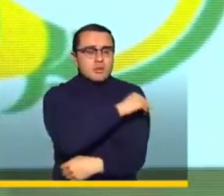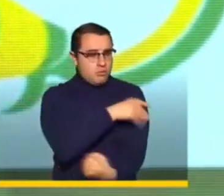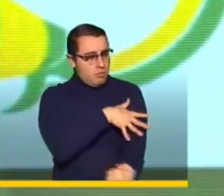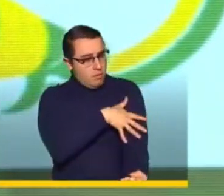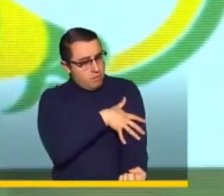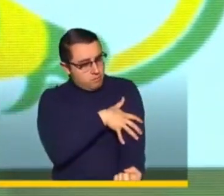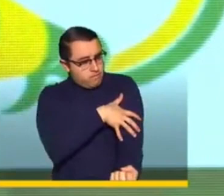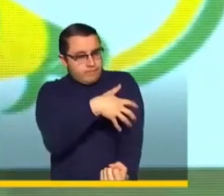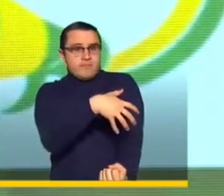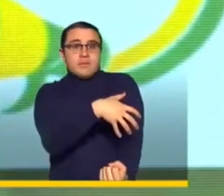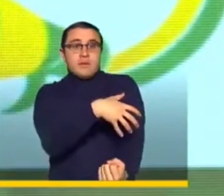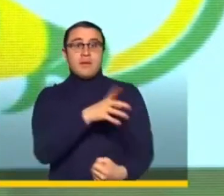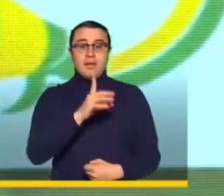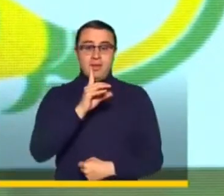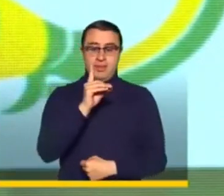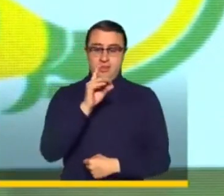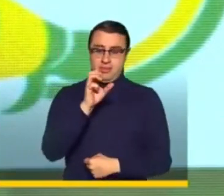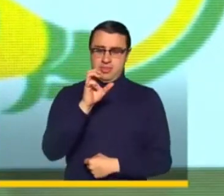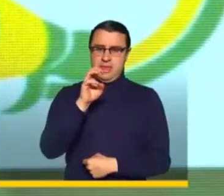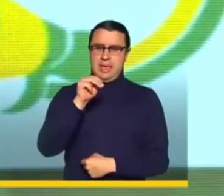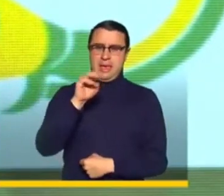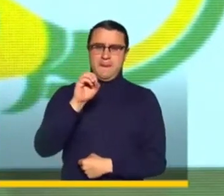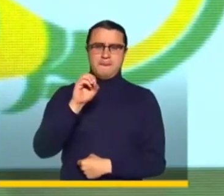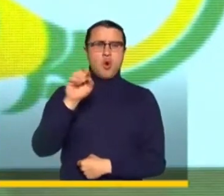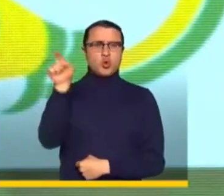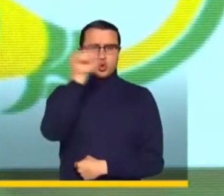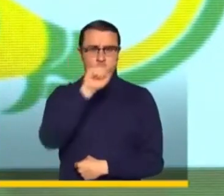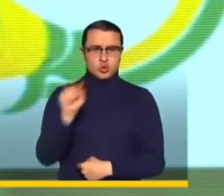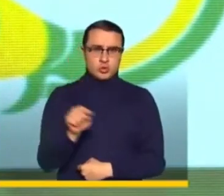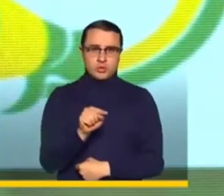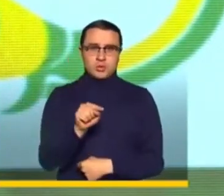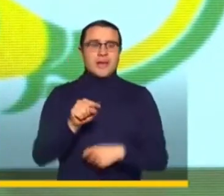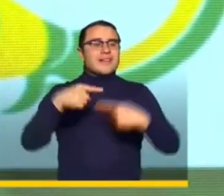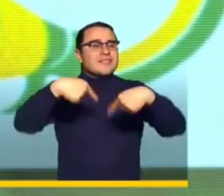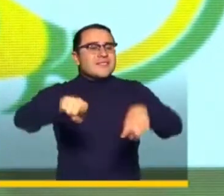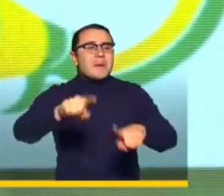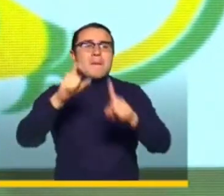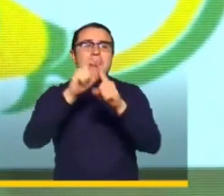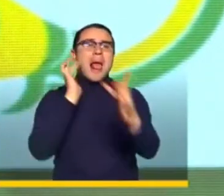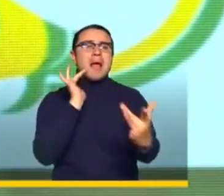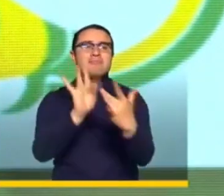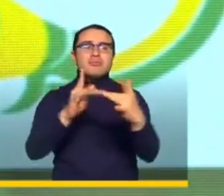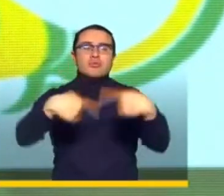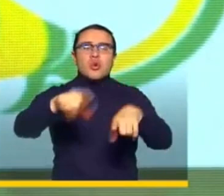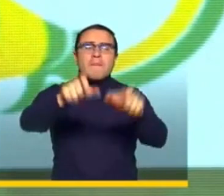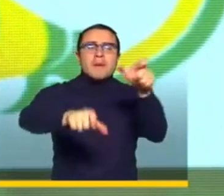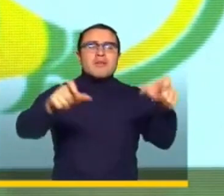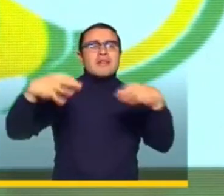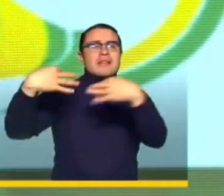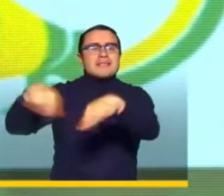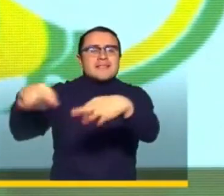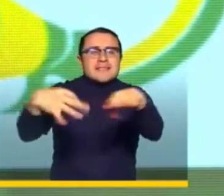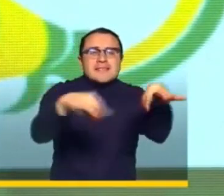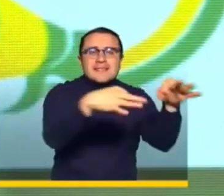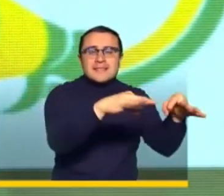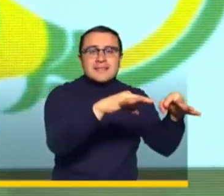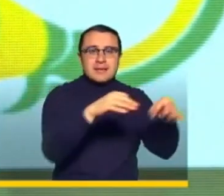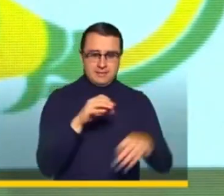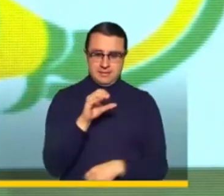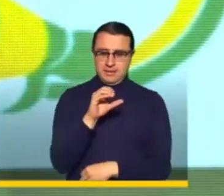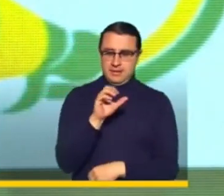Demos, en Grecia se le dice al pueblo. Y kratia, kratos, es